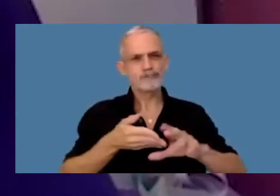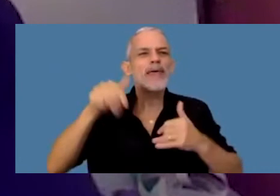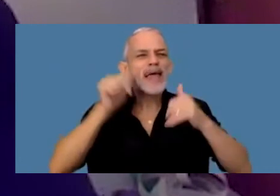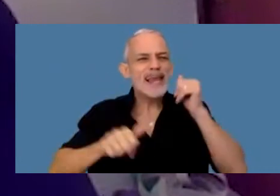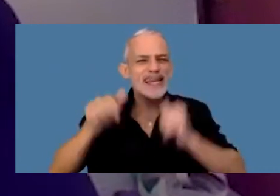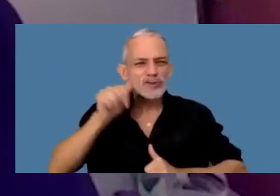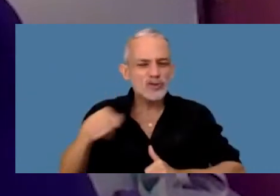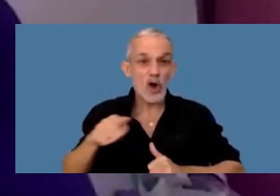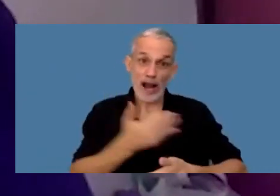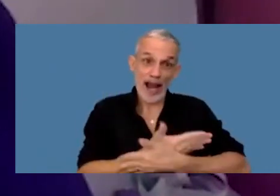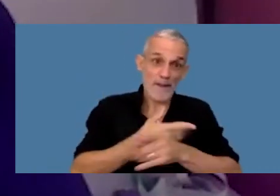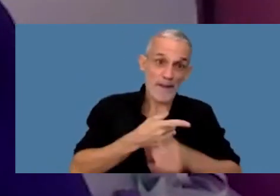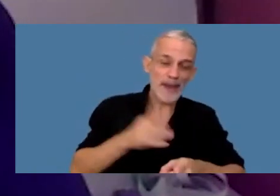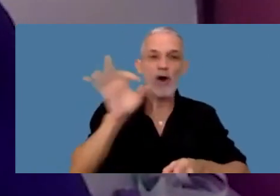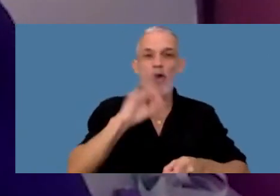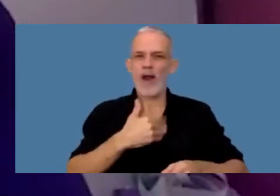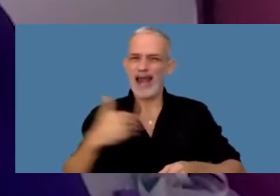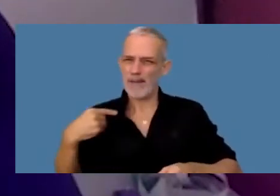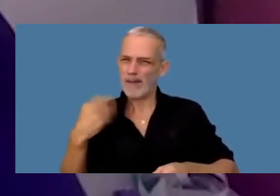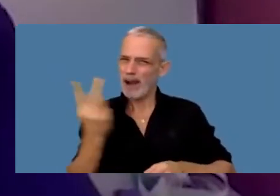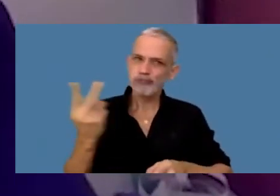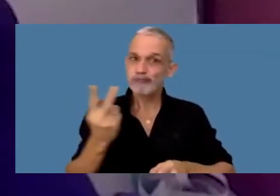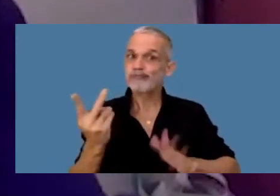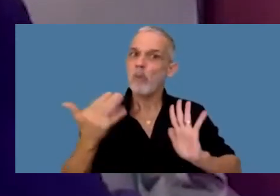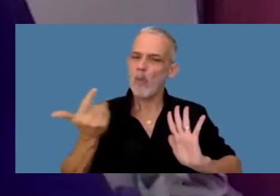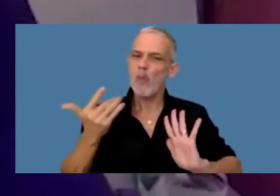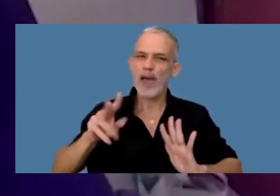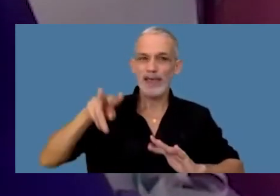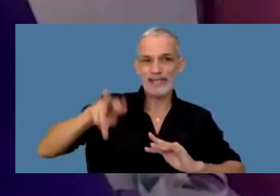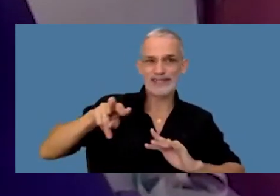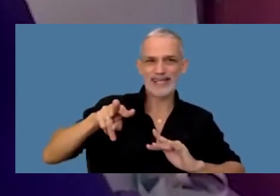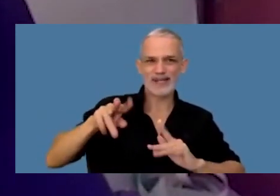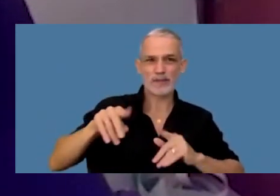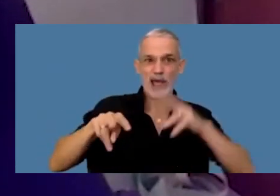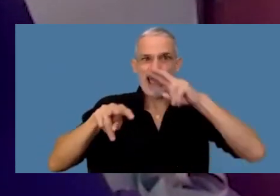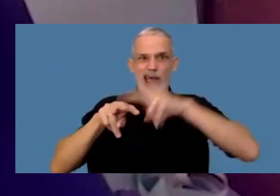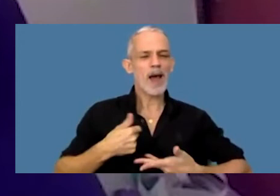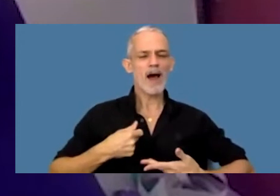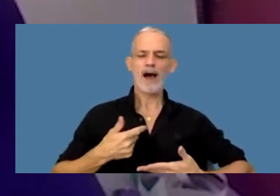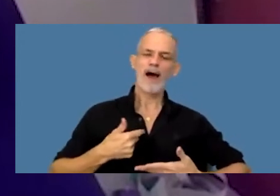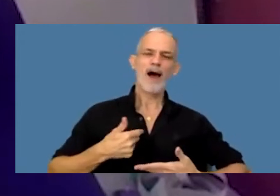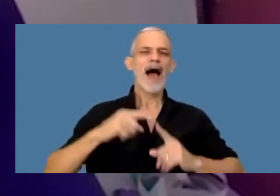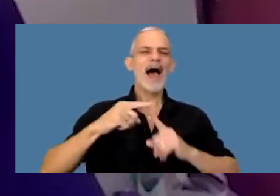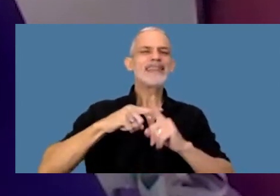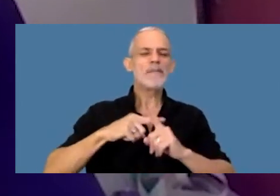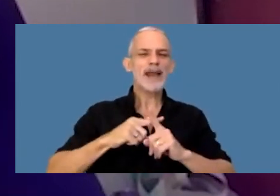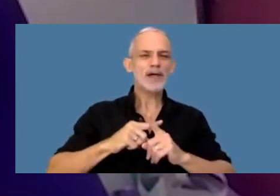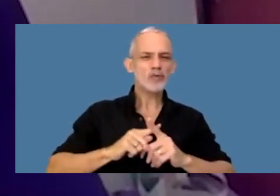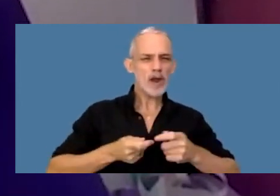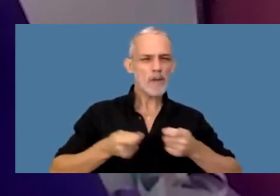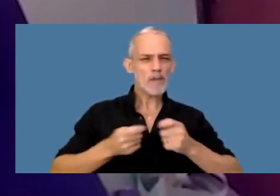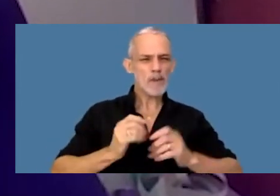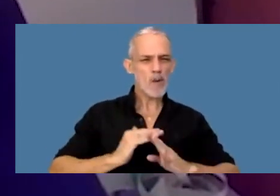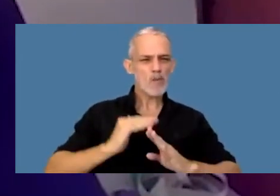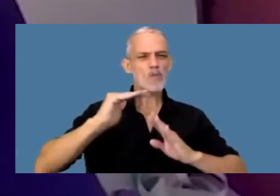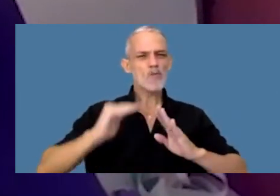a la mujer y ahí en ese momento, si puede, o el acompañante tomarán la